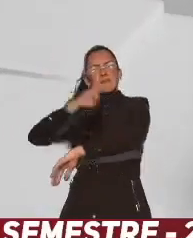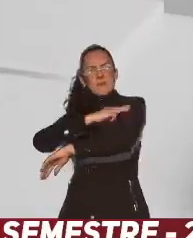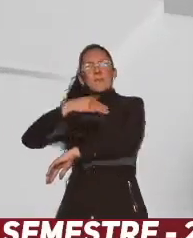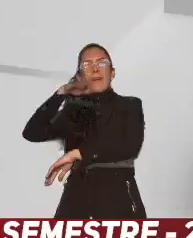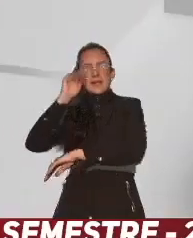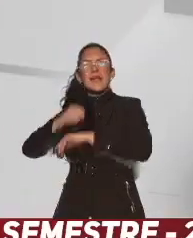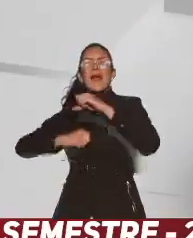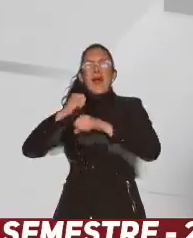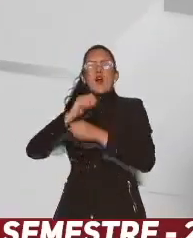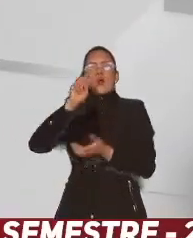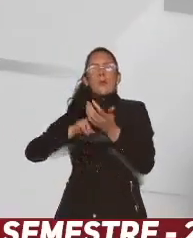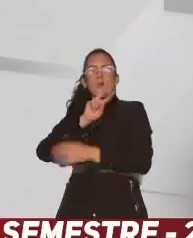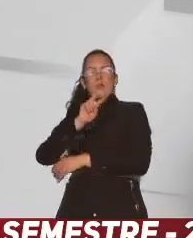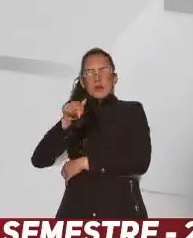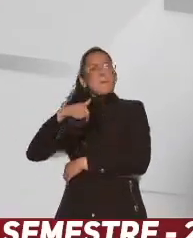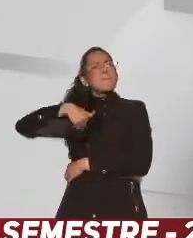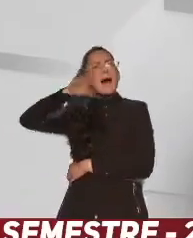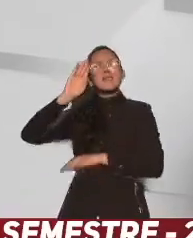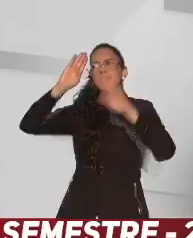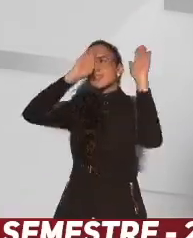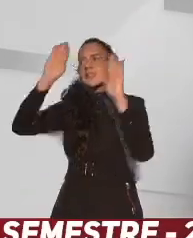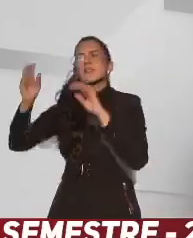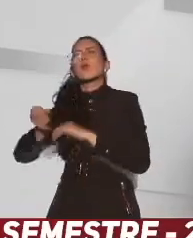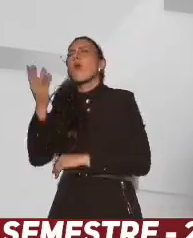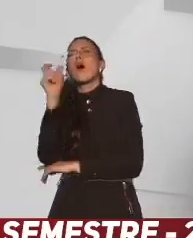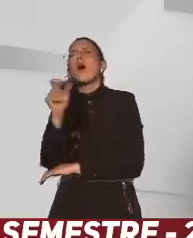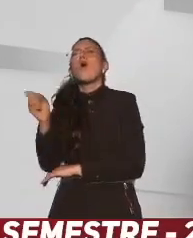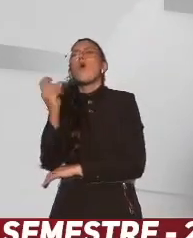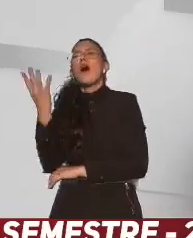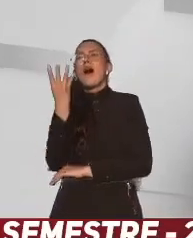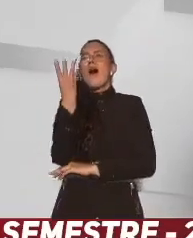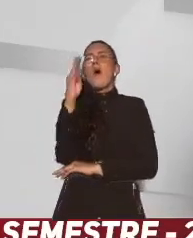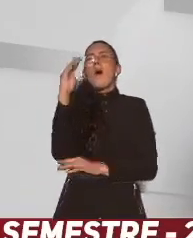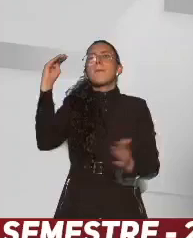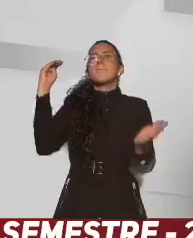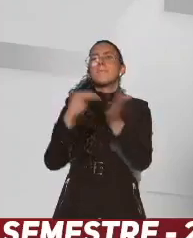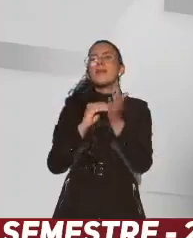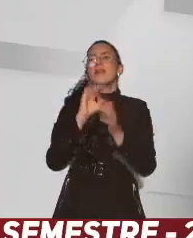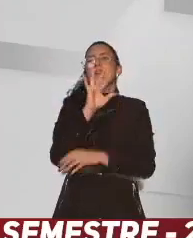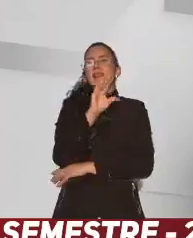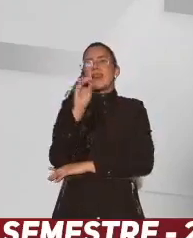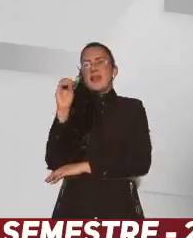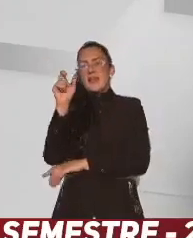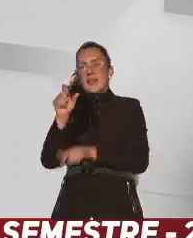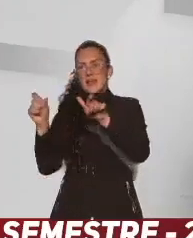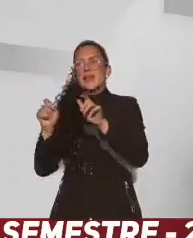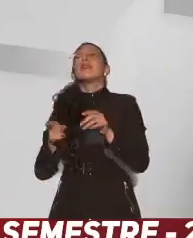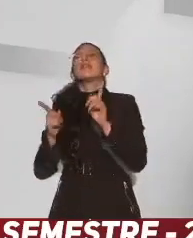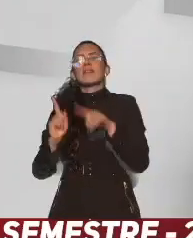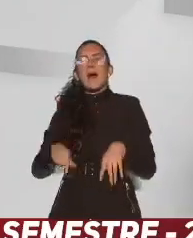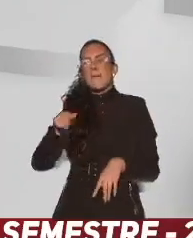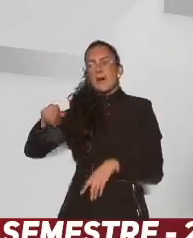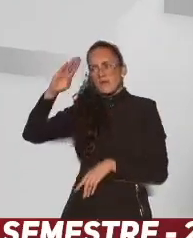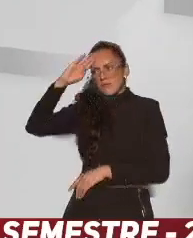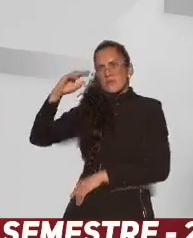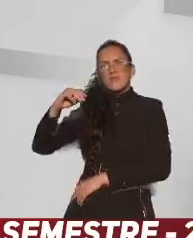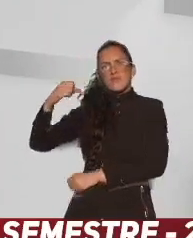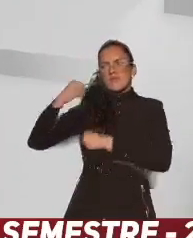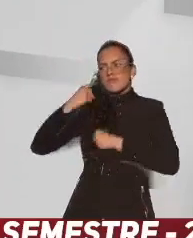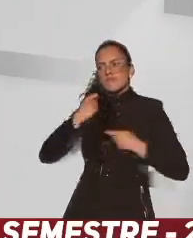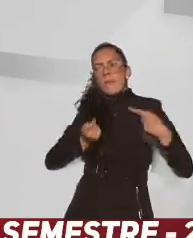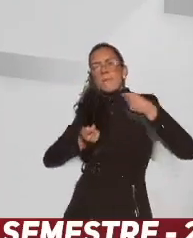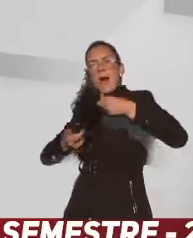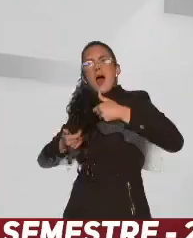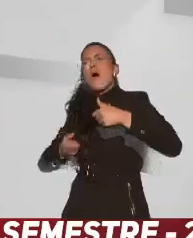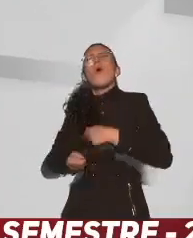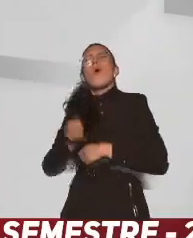atendieron 14.019 ciudadanos. El descuento de cuota de compensación militar aplicó a 1.467